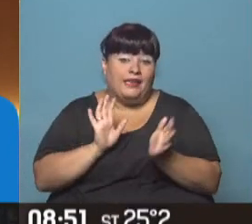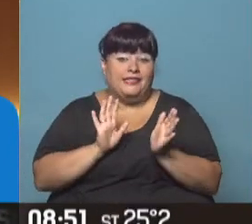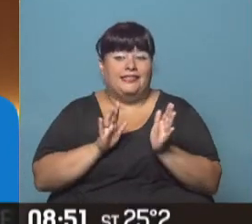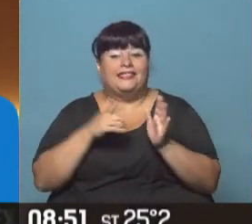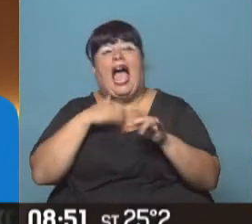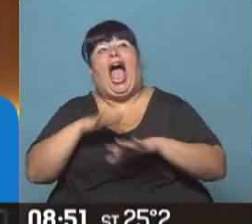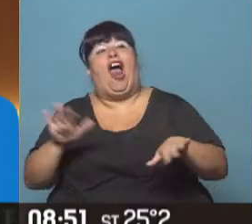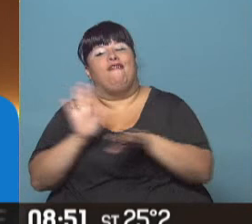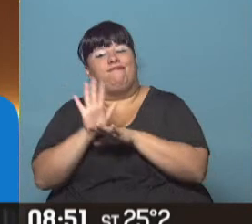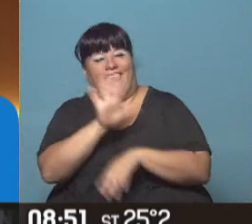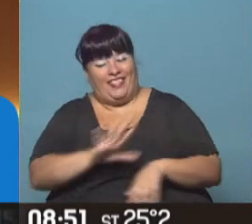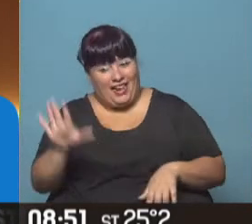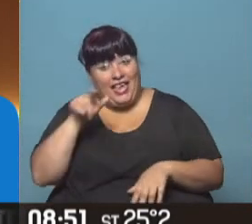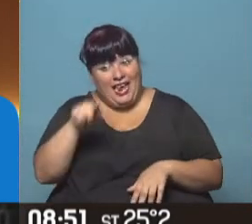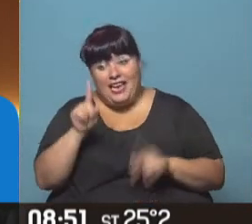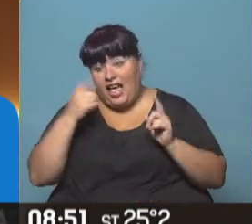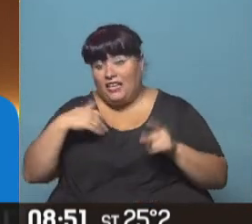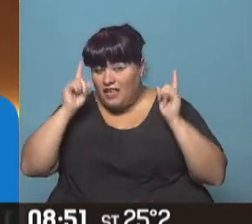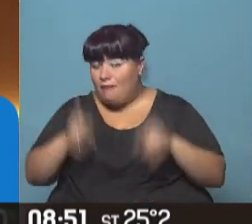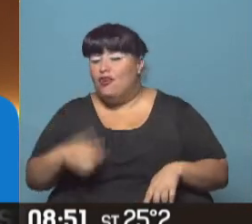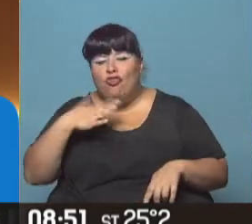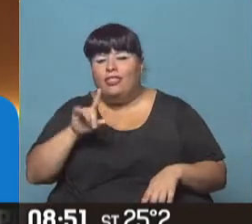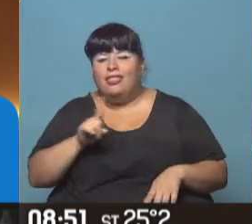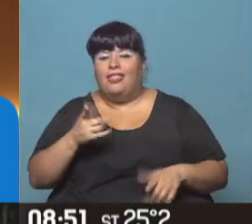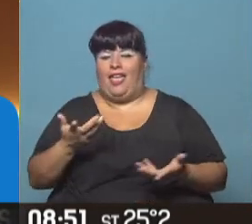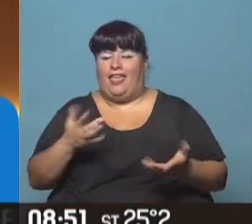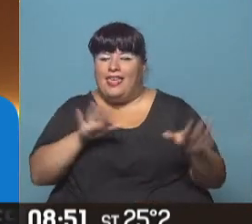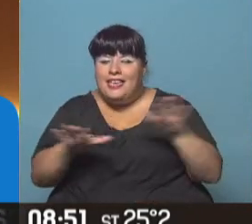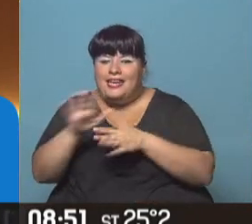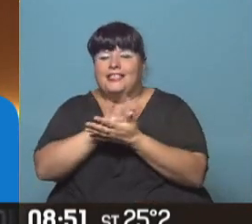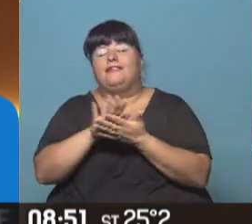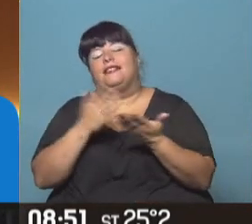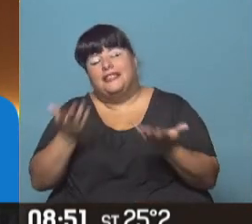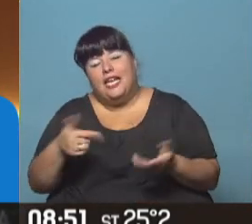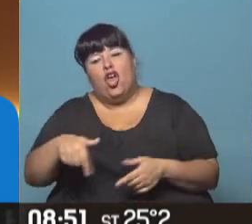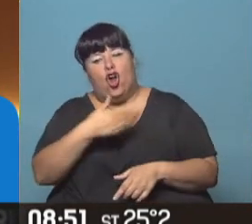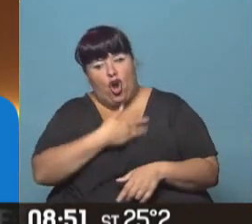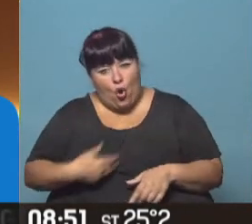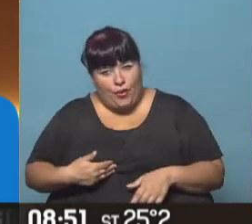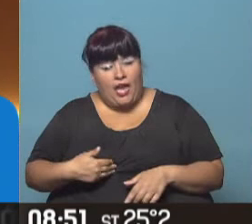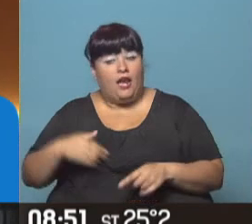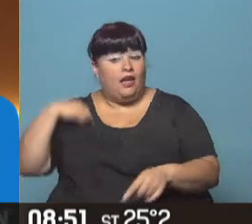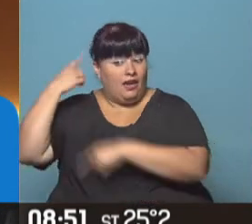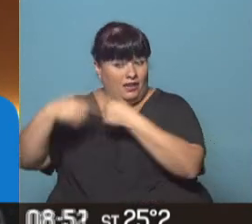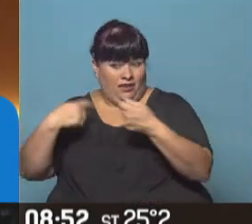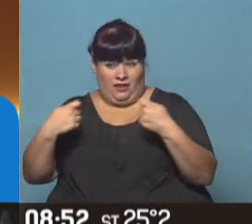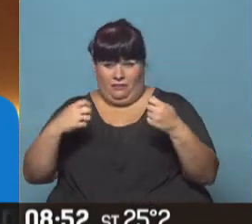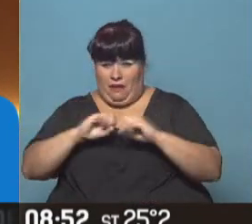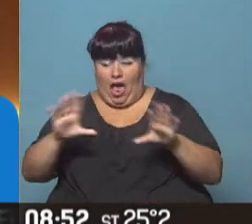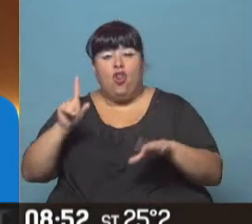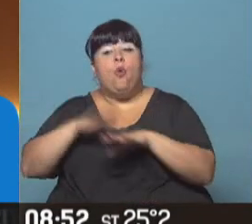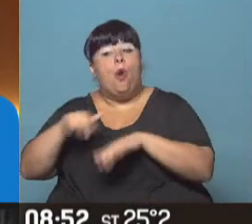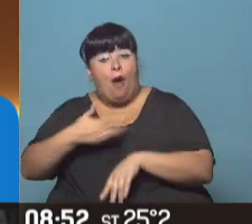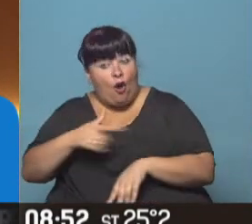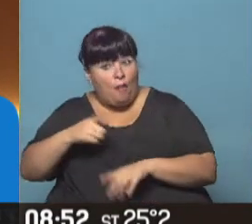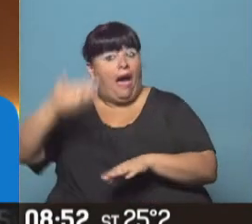alumnos, si querés, de la región. Y uno de esos es Argentina, que no logró acomodar. Obviamente, este gobierno heredó un desmadre fiscal, no lo generó,